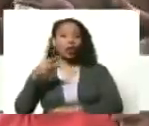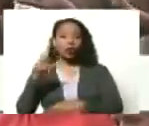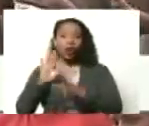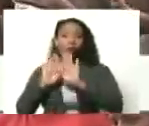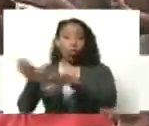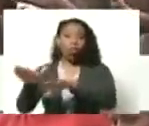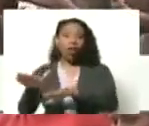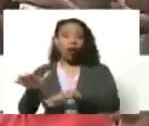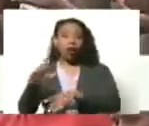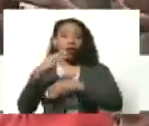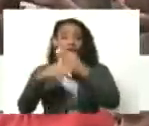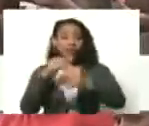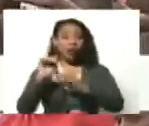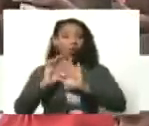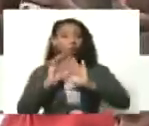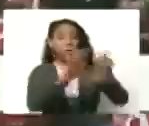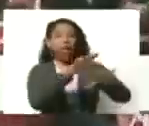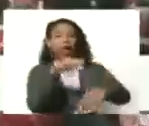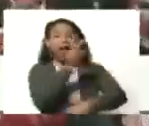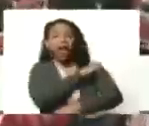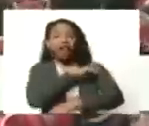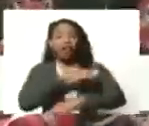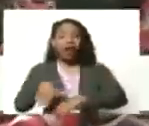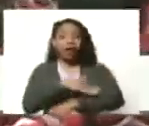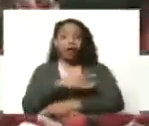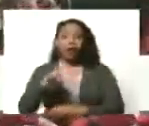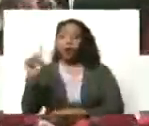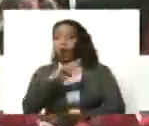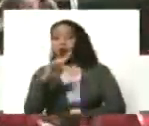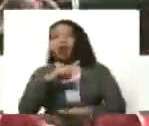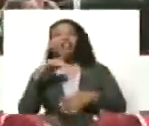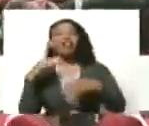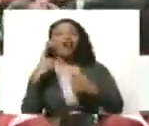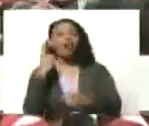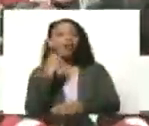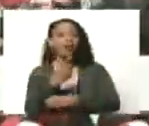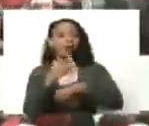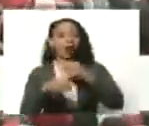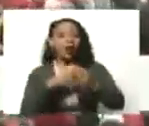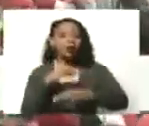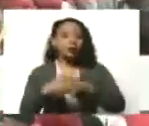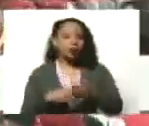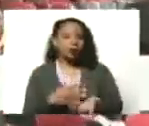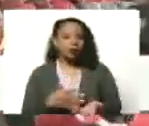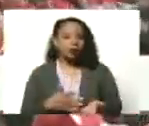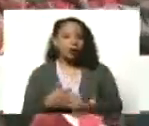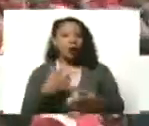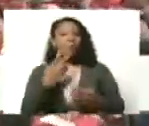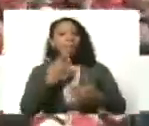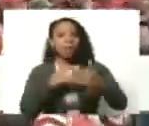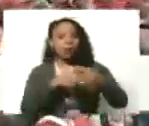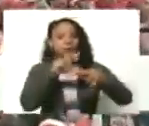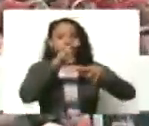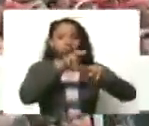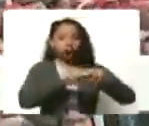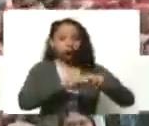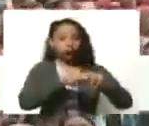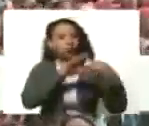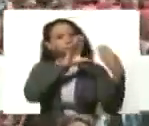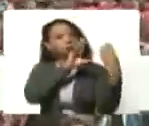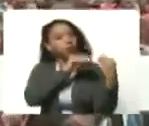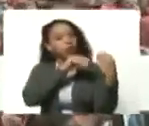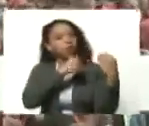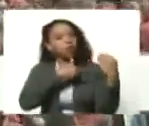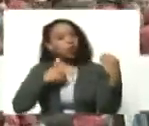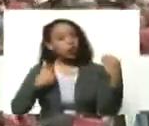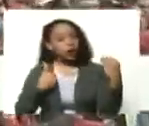Ustedes van a tirar para el barranco a ese jefe de calle. ¿Qué debemos hacer? Vamos a sentarnos aquí. Yo quiero que